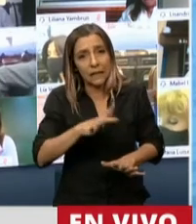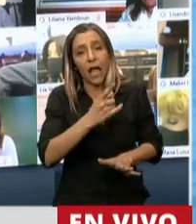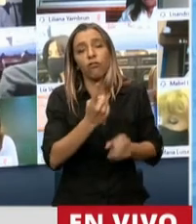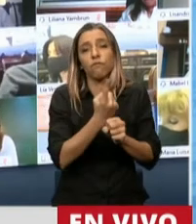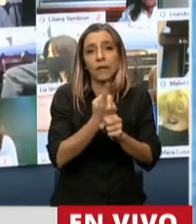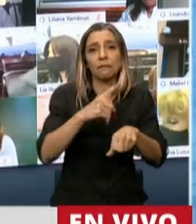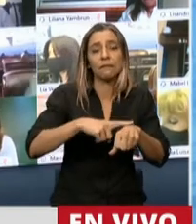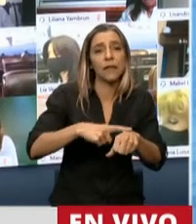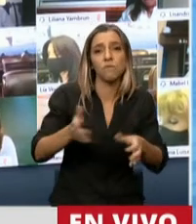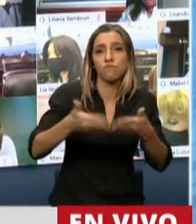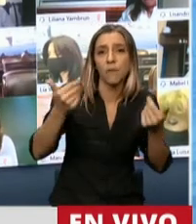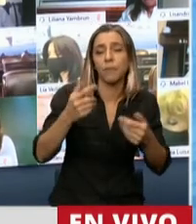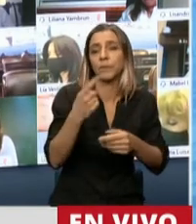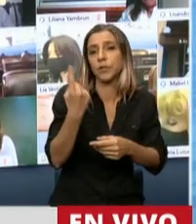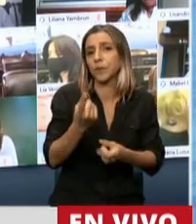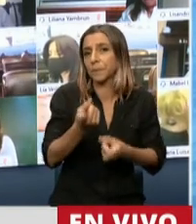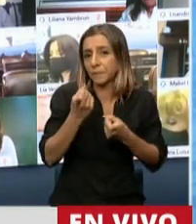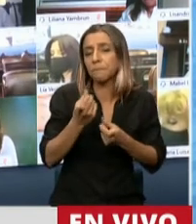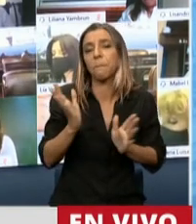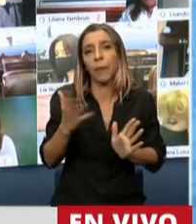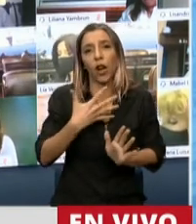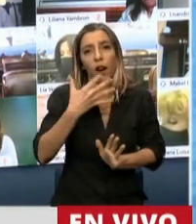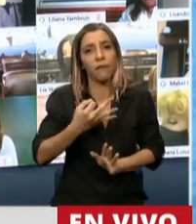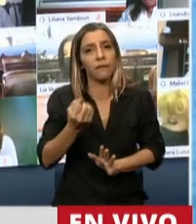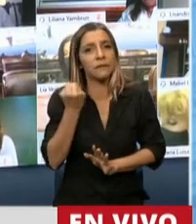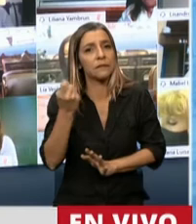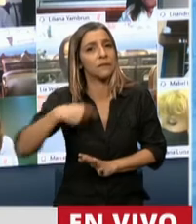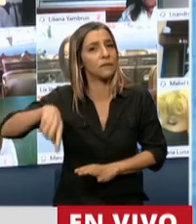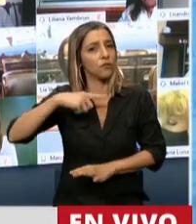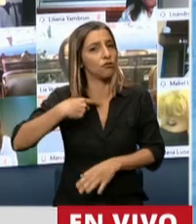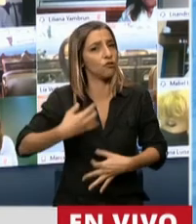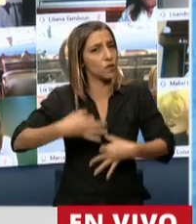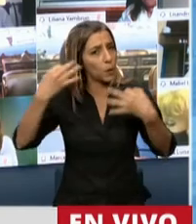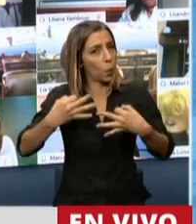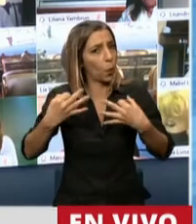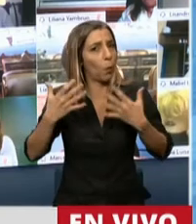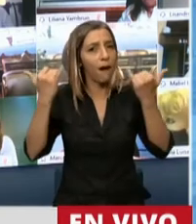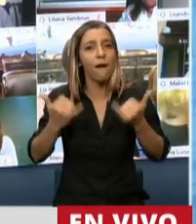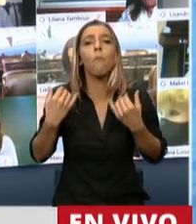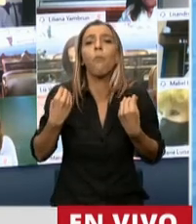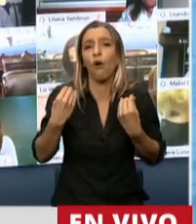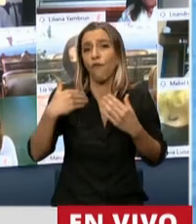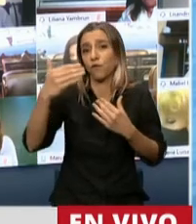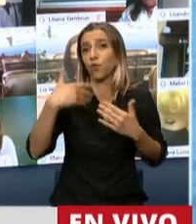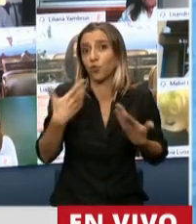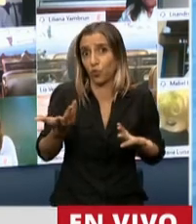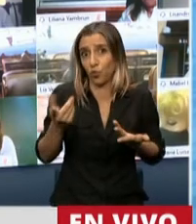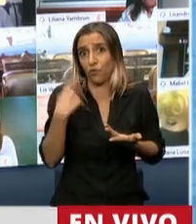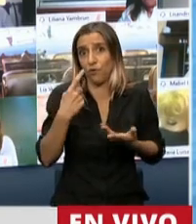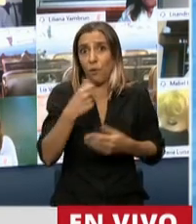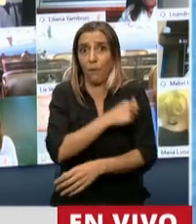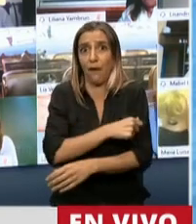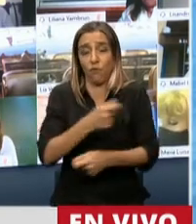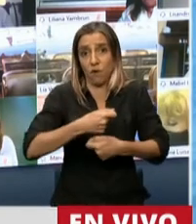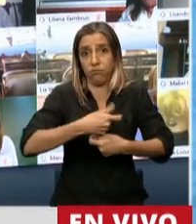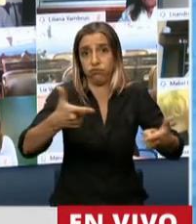que todos estemos seguros de lo que vamos a votar, porque esta ley va a ser la norma que rija a la Argentina en la provisión de vacunas contra